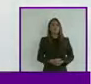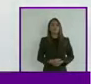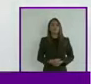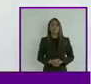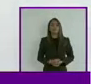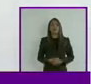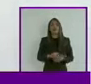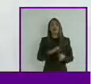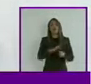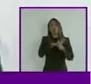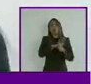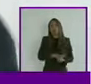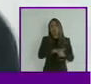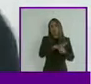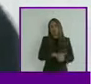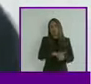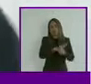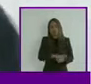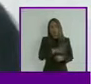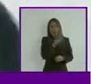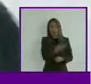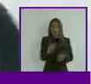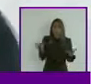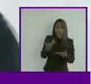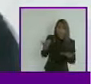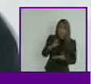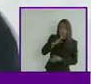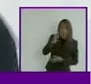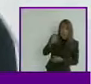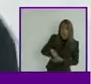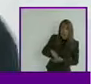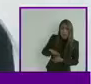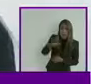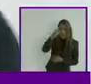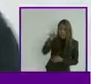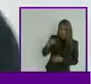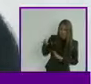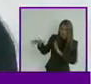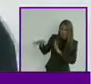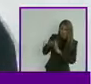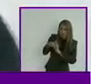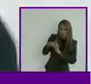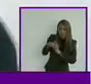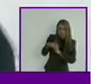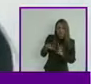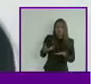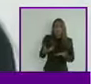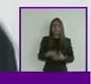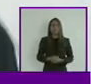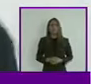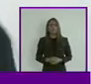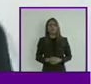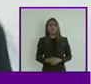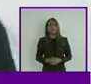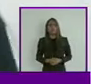presión social hace que hagan cosas indebidas para conseguir algo que han visto en las redes sociales.